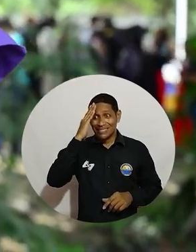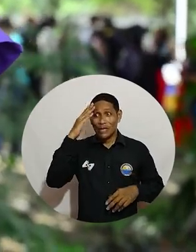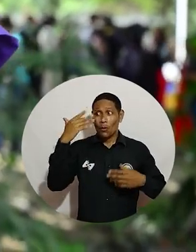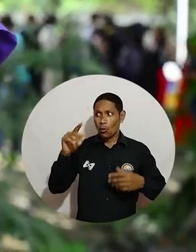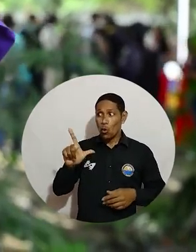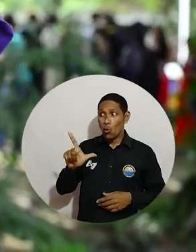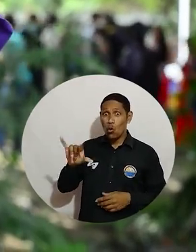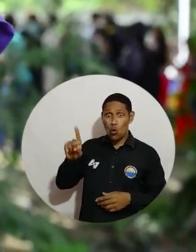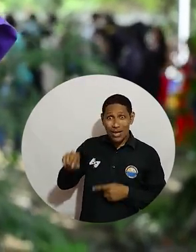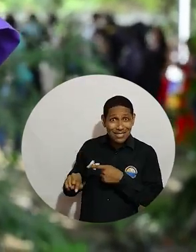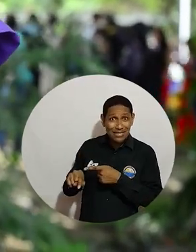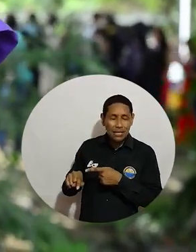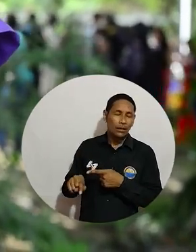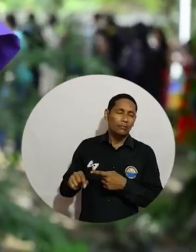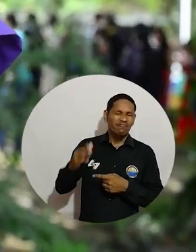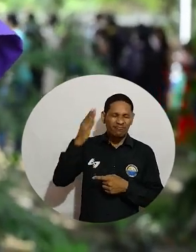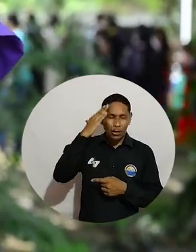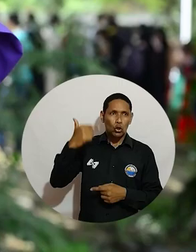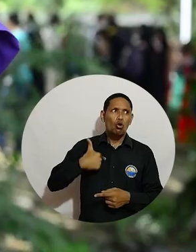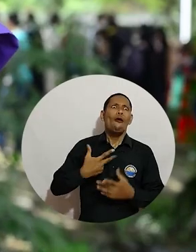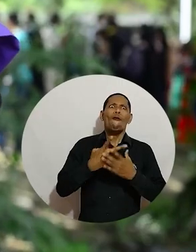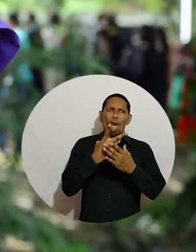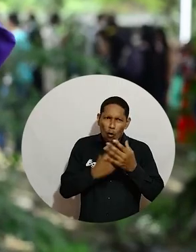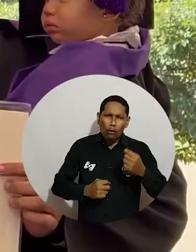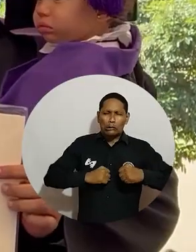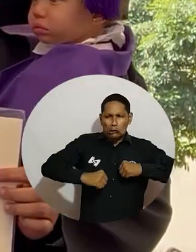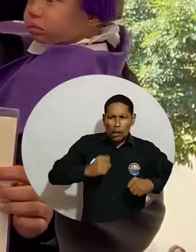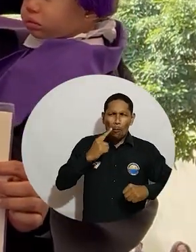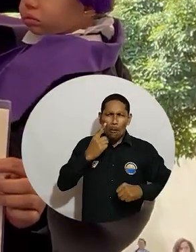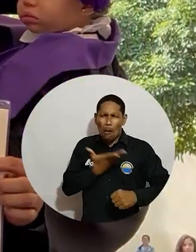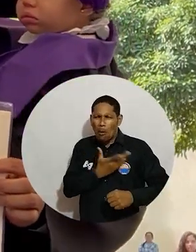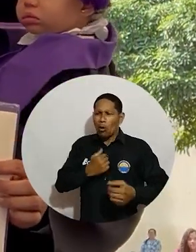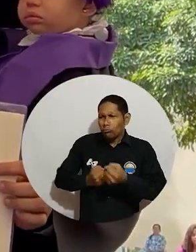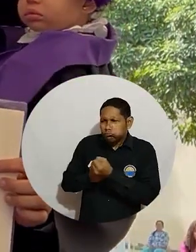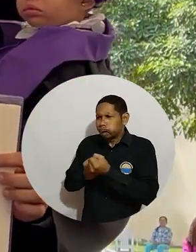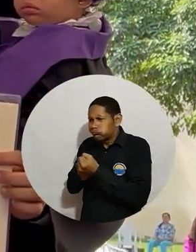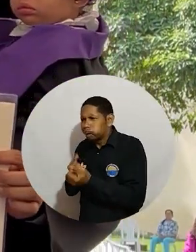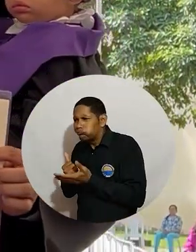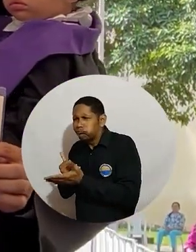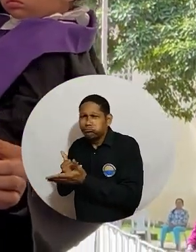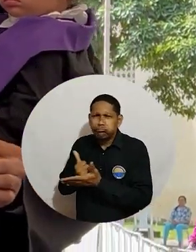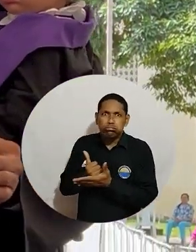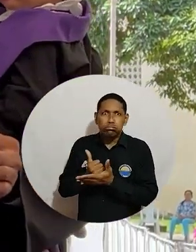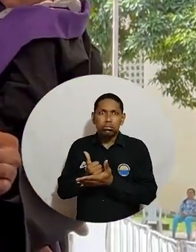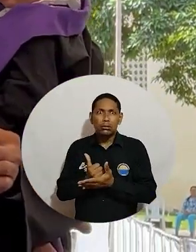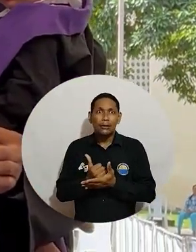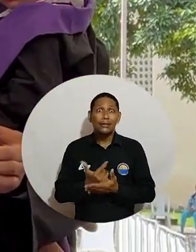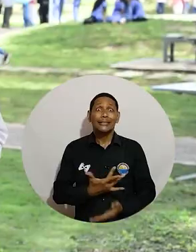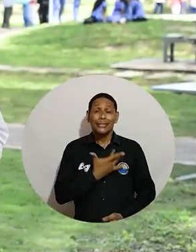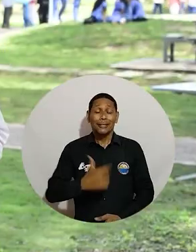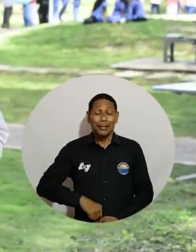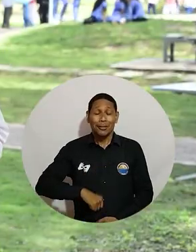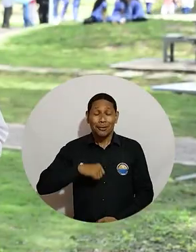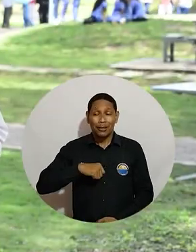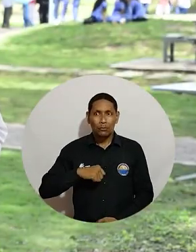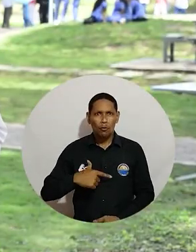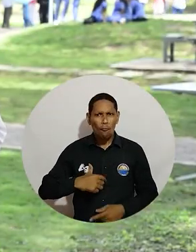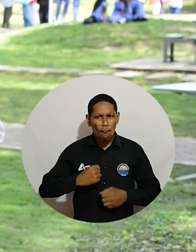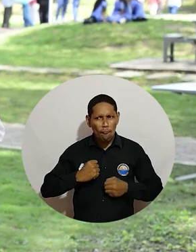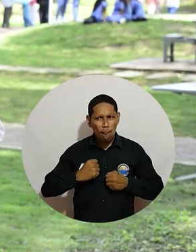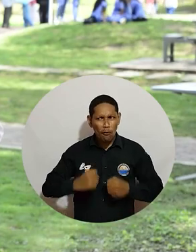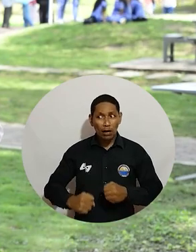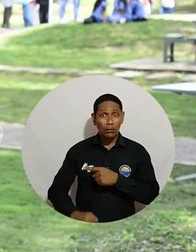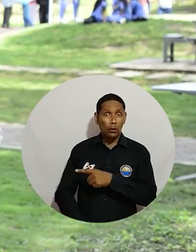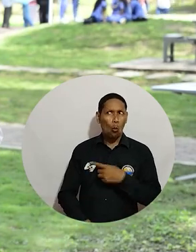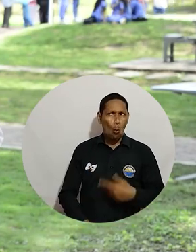que para Luis David, él sabe que yo he sido madre y padre para él. Es un orgullo para nosotros hoy, pero él con